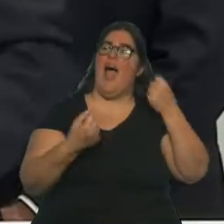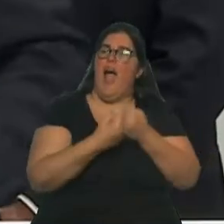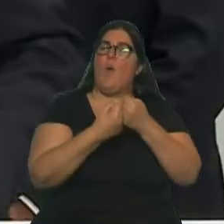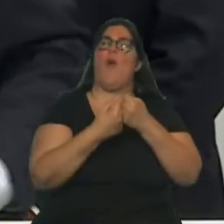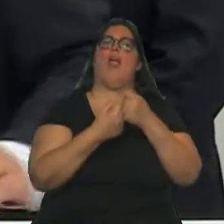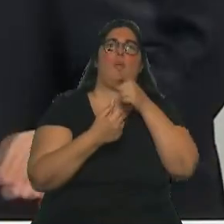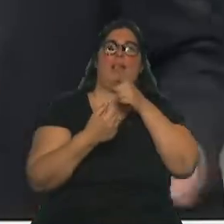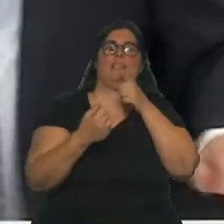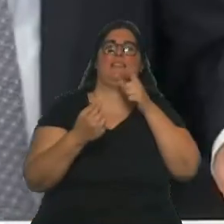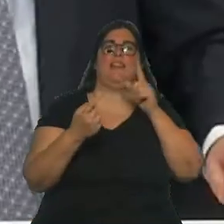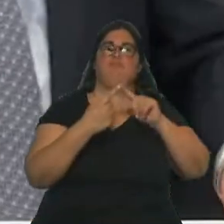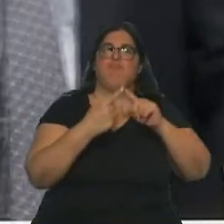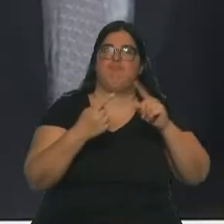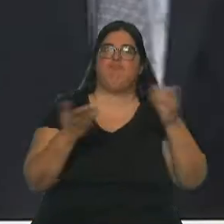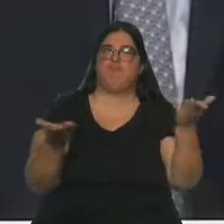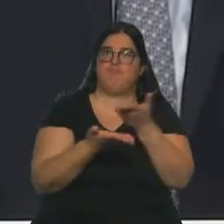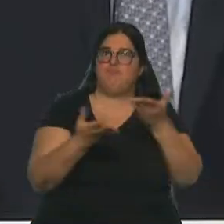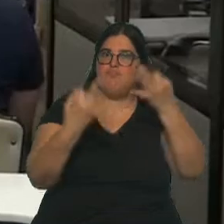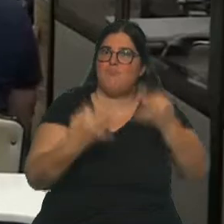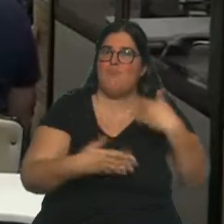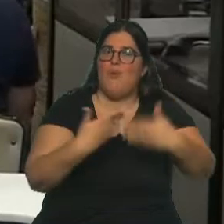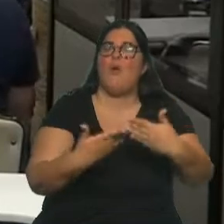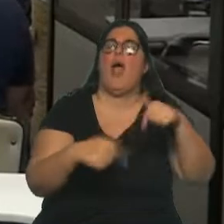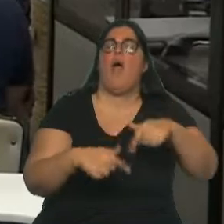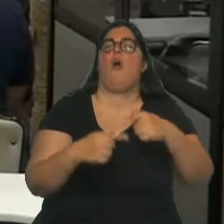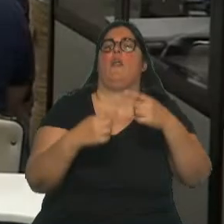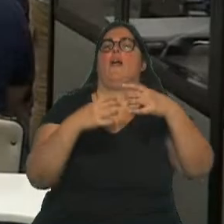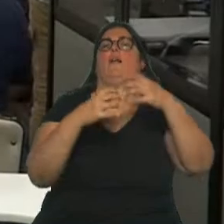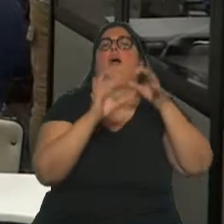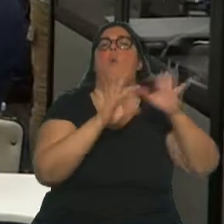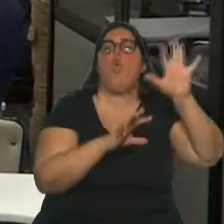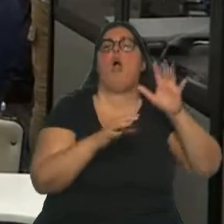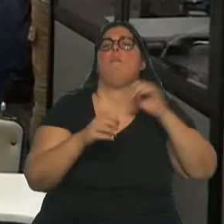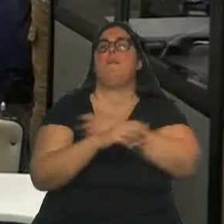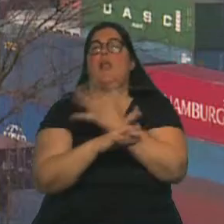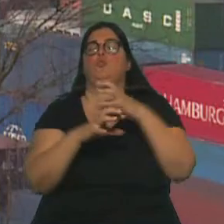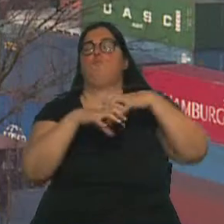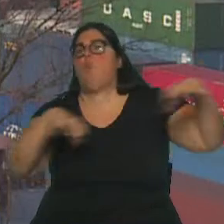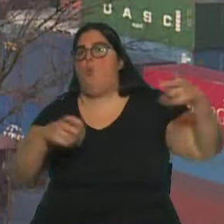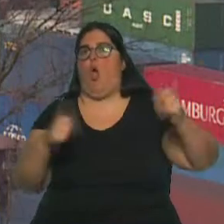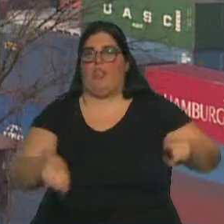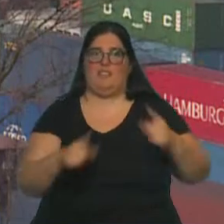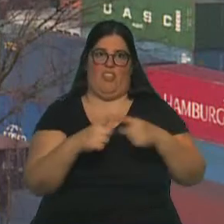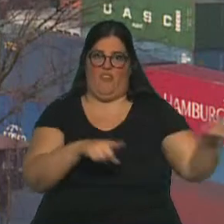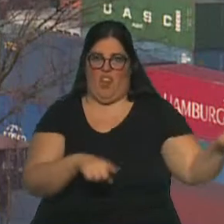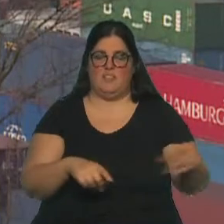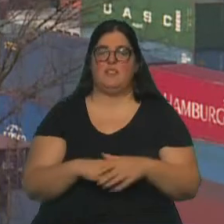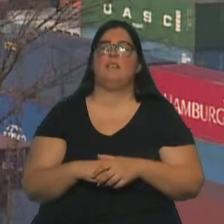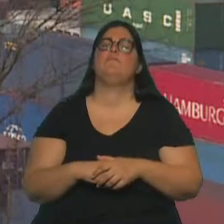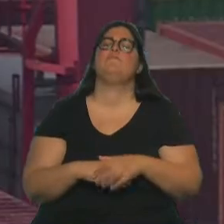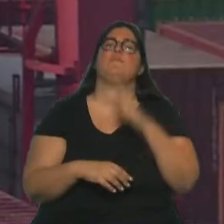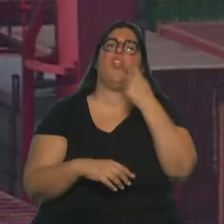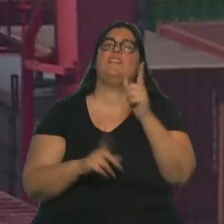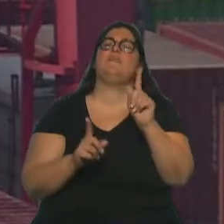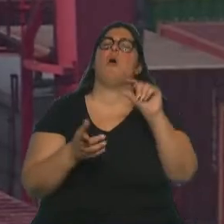las posiciones, las diferencias volvieron a manifestarse entre ambos bloques. Los términos establecían que se eliminaría para los países que